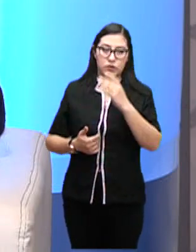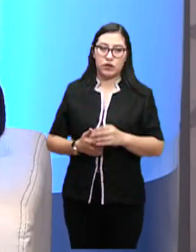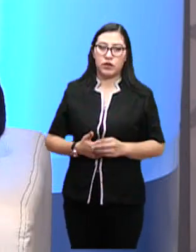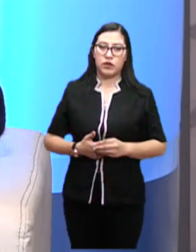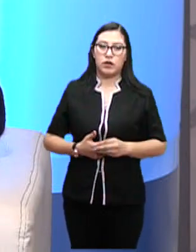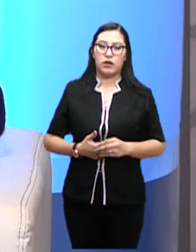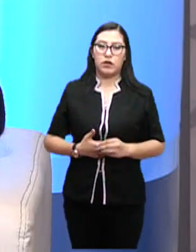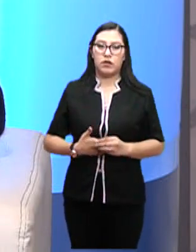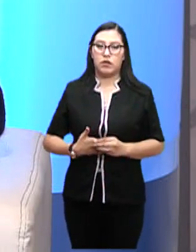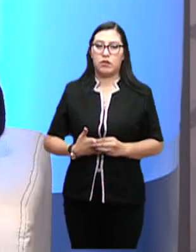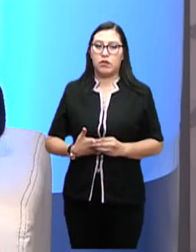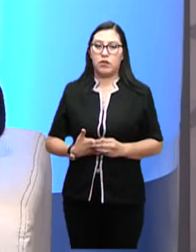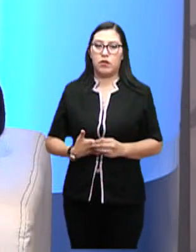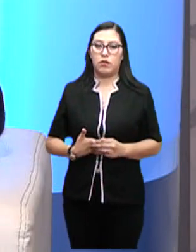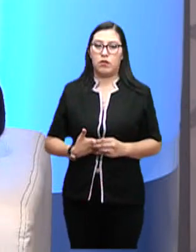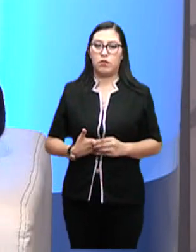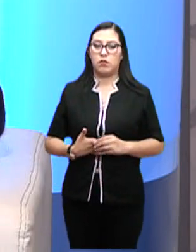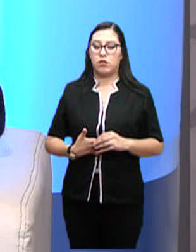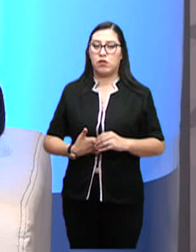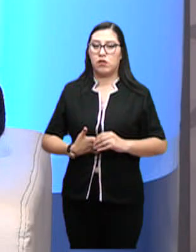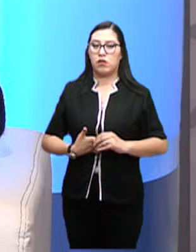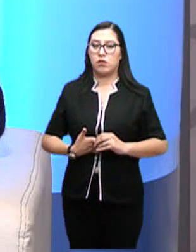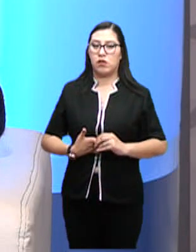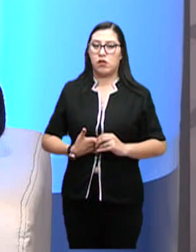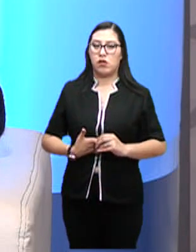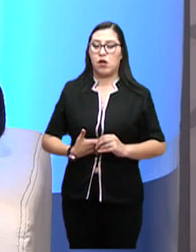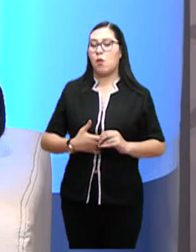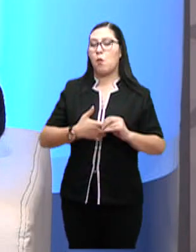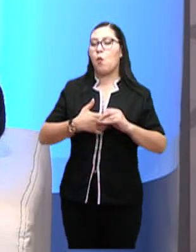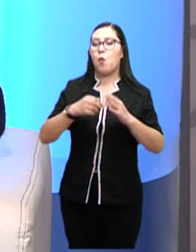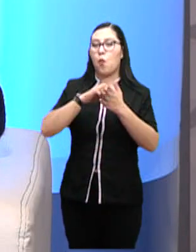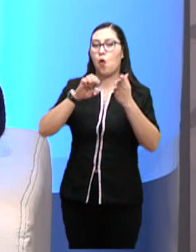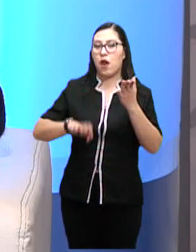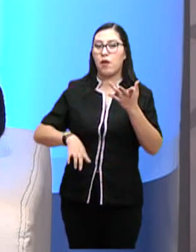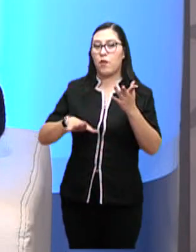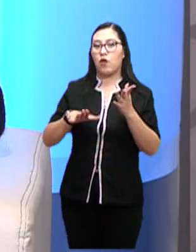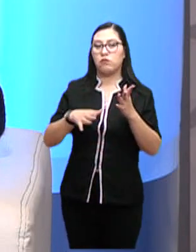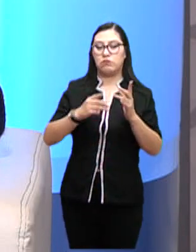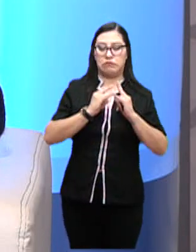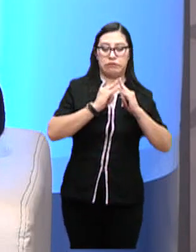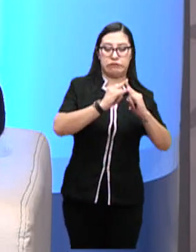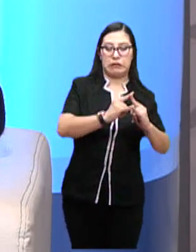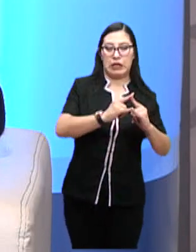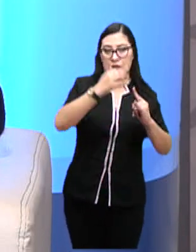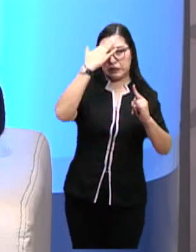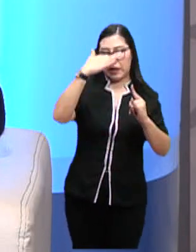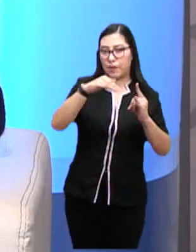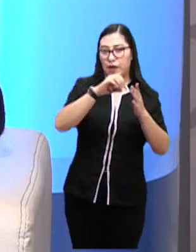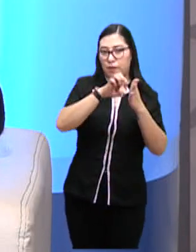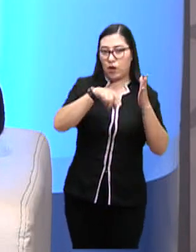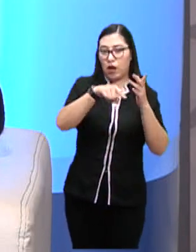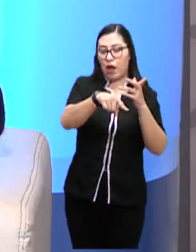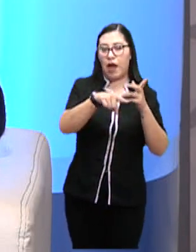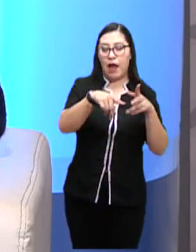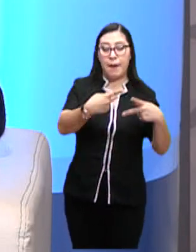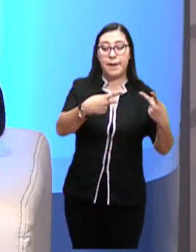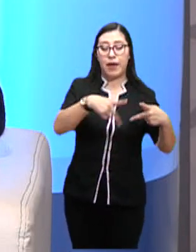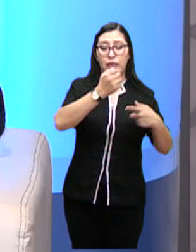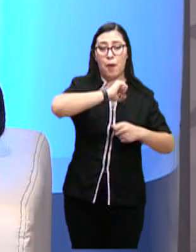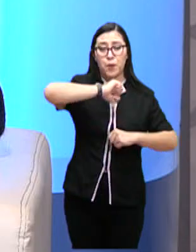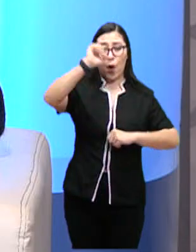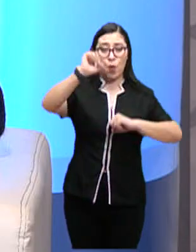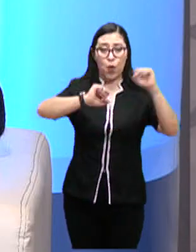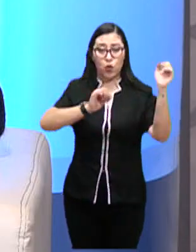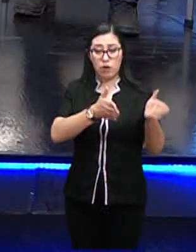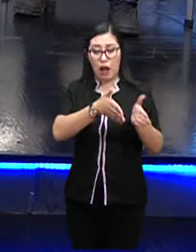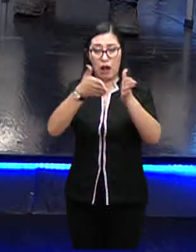Que si se lanza uno de estos productos y al lado venden, por ejemplo, material navideño como heno o alguna cosa de estas, de ahí se generan otro tipo de